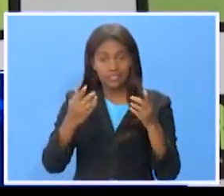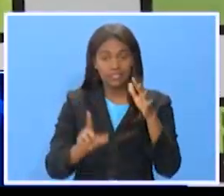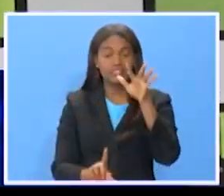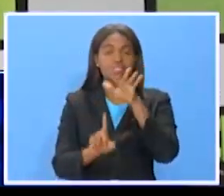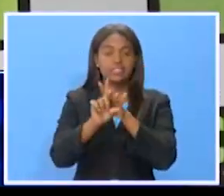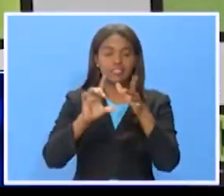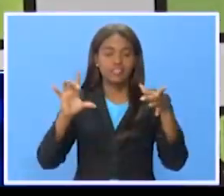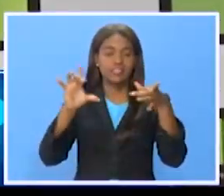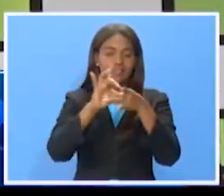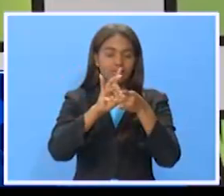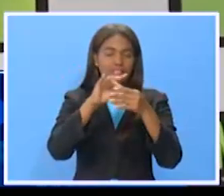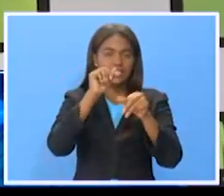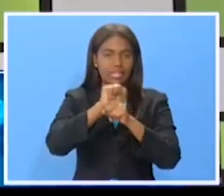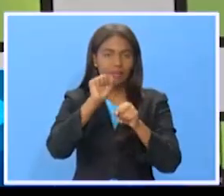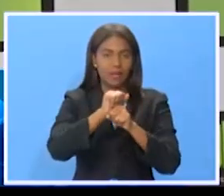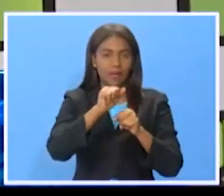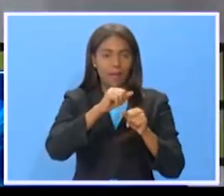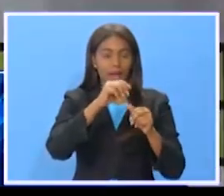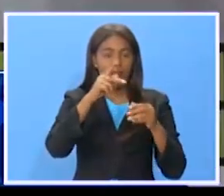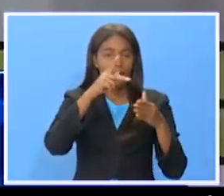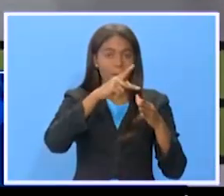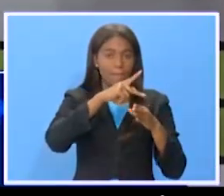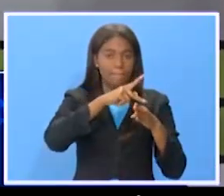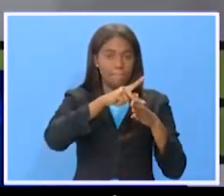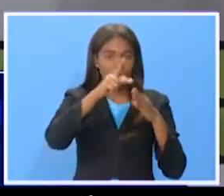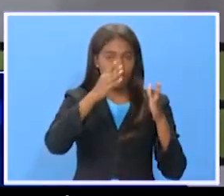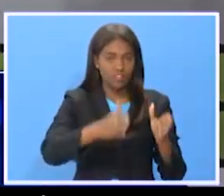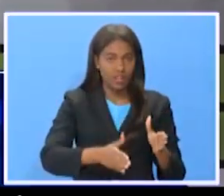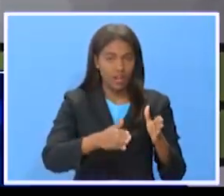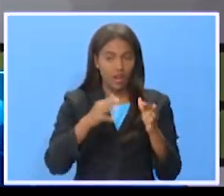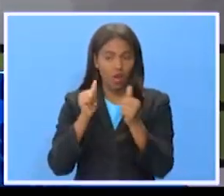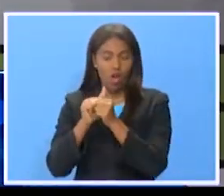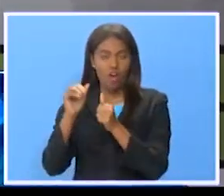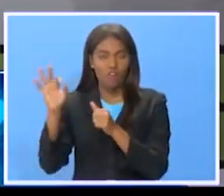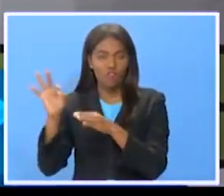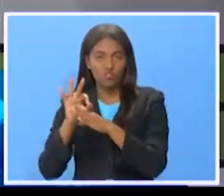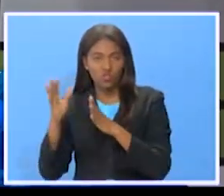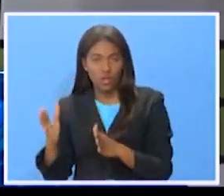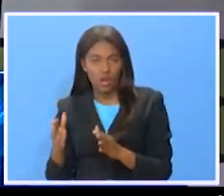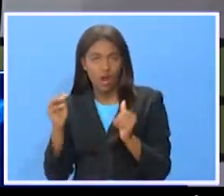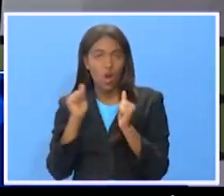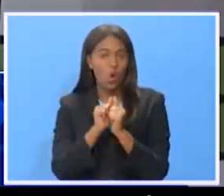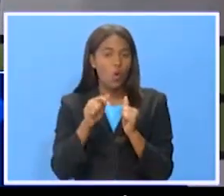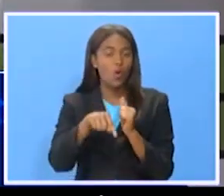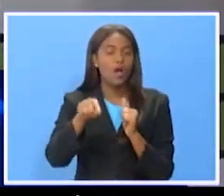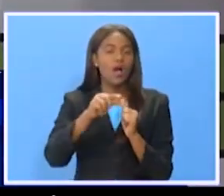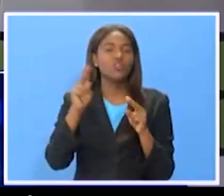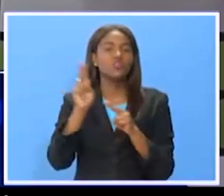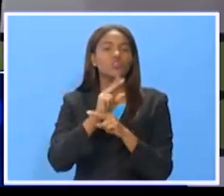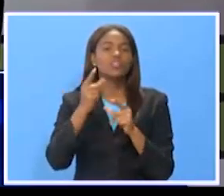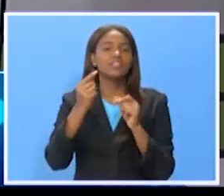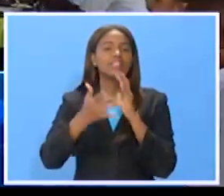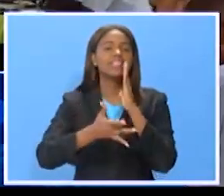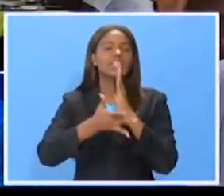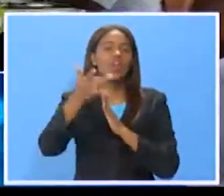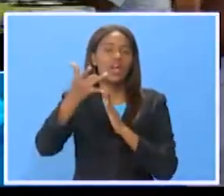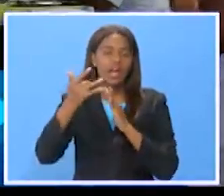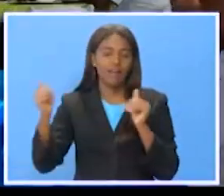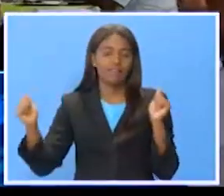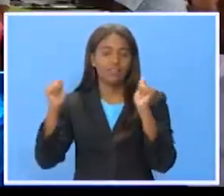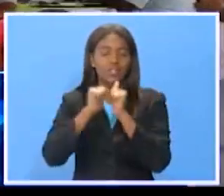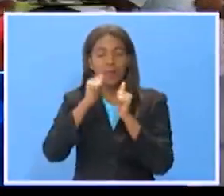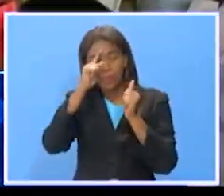la alianza estratégica entre profesionales, empresarios y emprendedores, utilizando tecnología y equipos de vanguardia para suplir